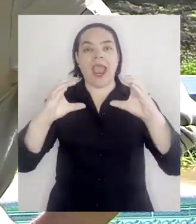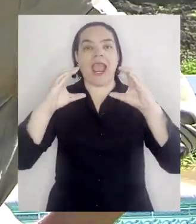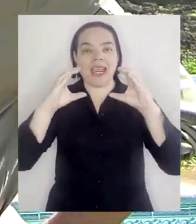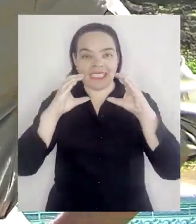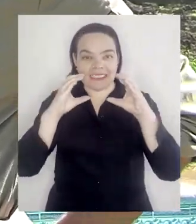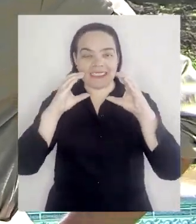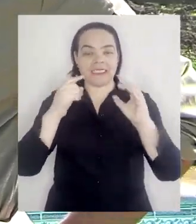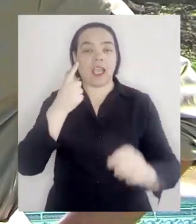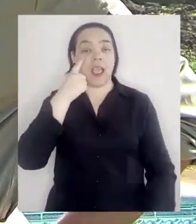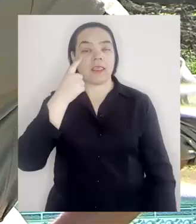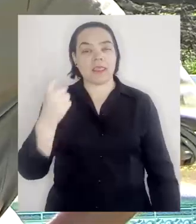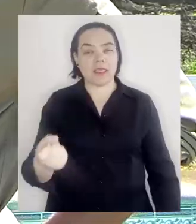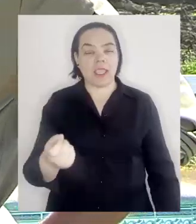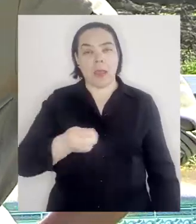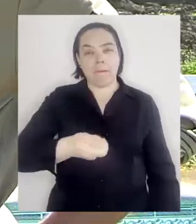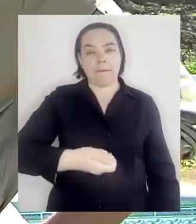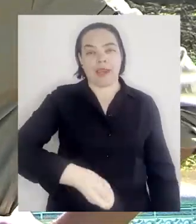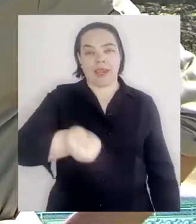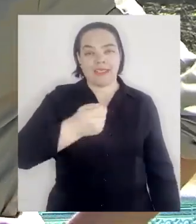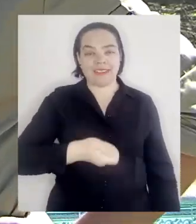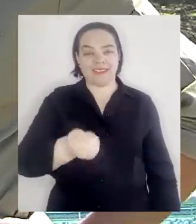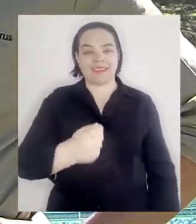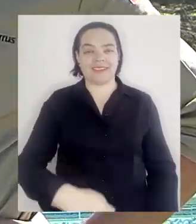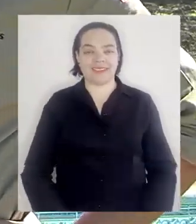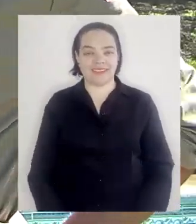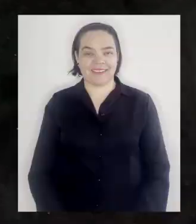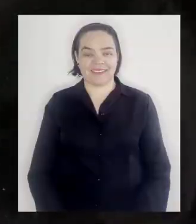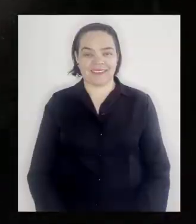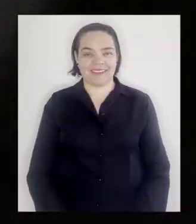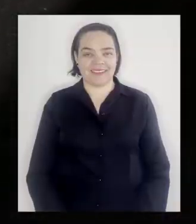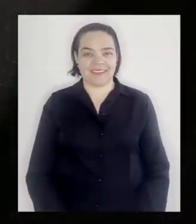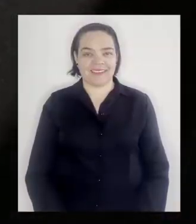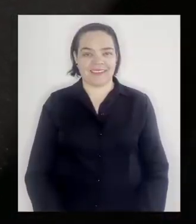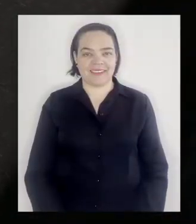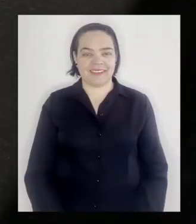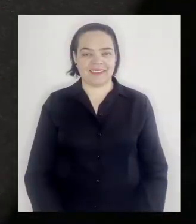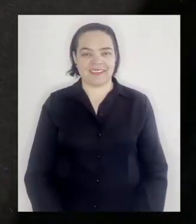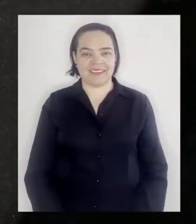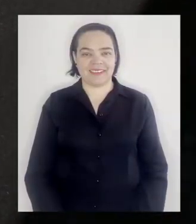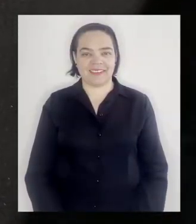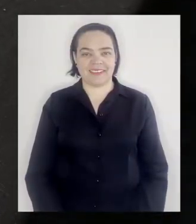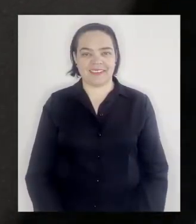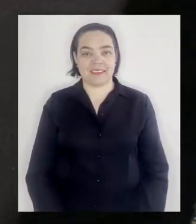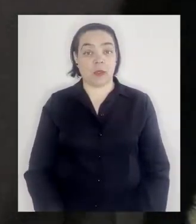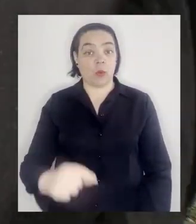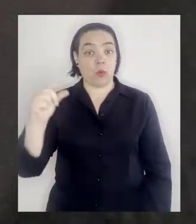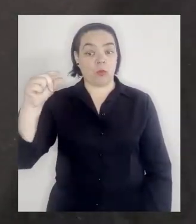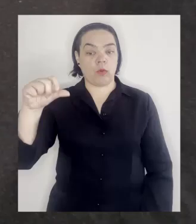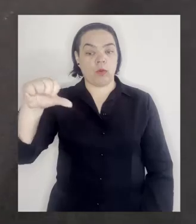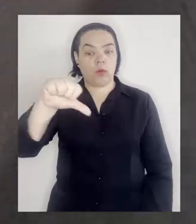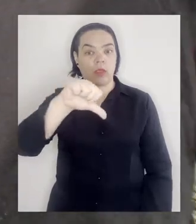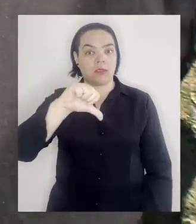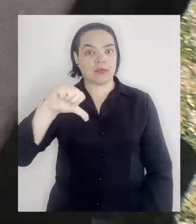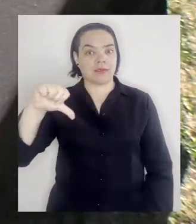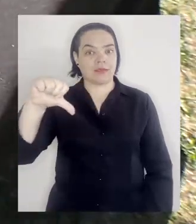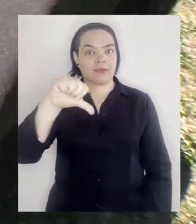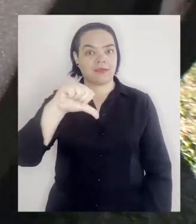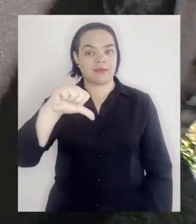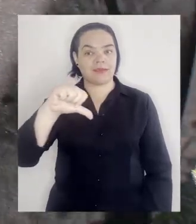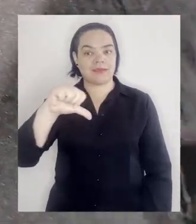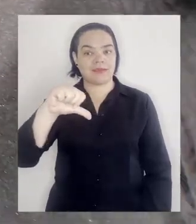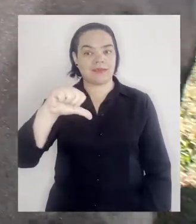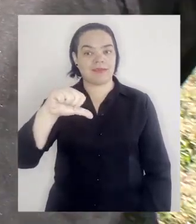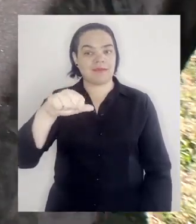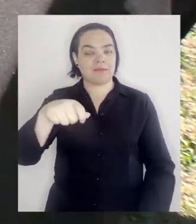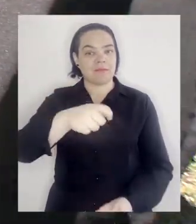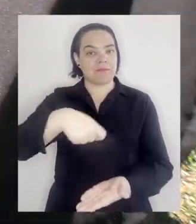del panqueque. Bien, pues ahora me toca a mí, ¿no? Dale. ¿Le pongo aceite? Alors, un poquito de aceite. Bueno. Un capaz,